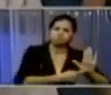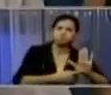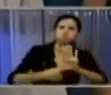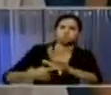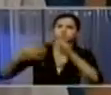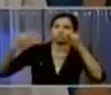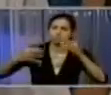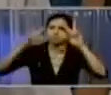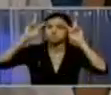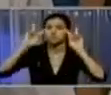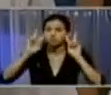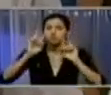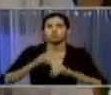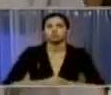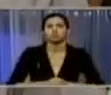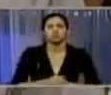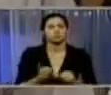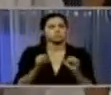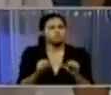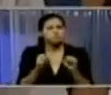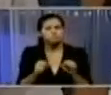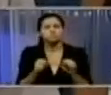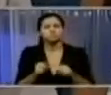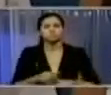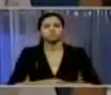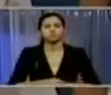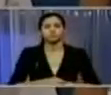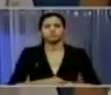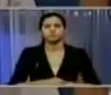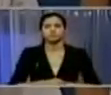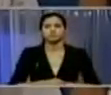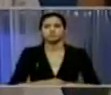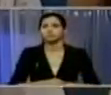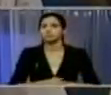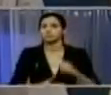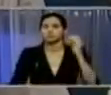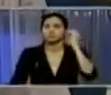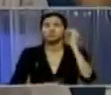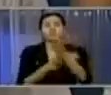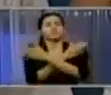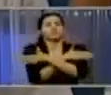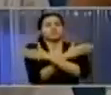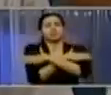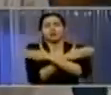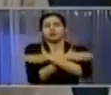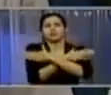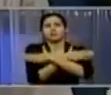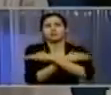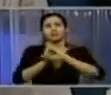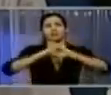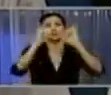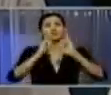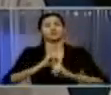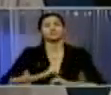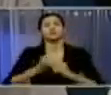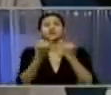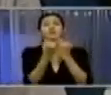ejemplo de perseverancia. Felicidades. Feliz fin de año